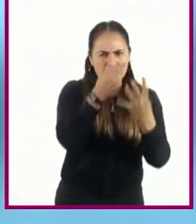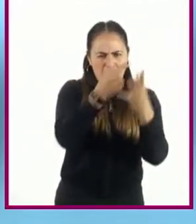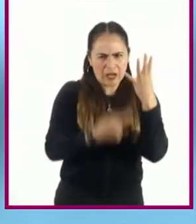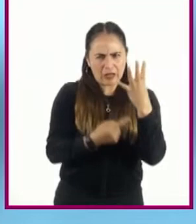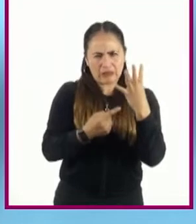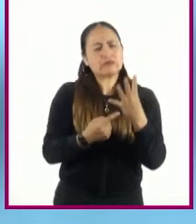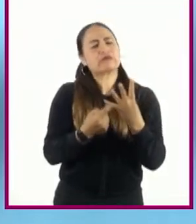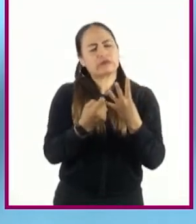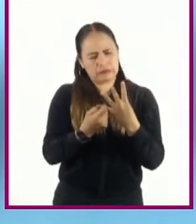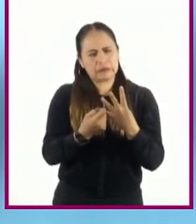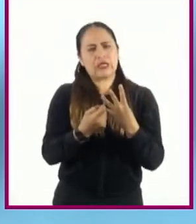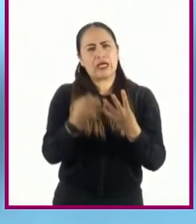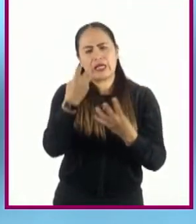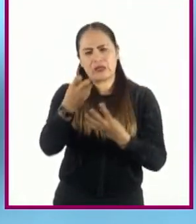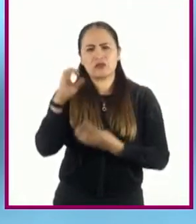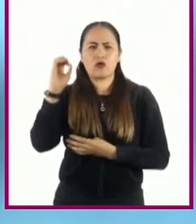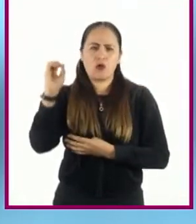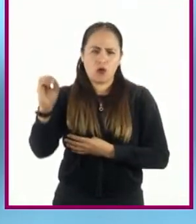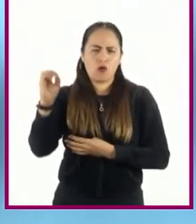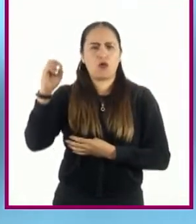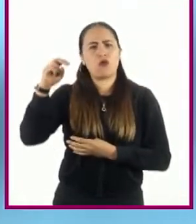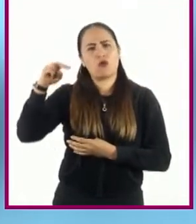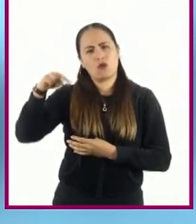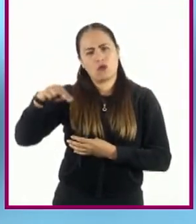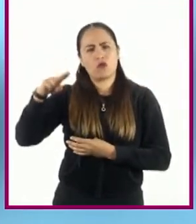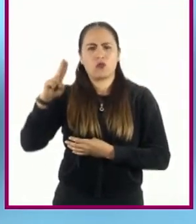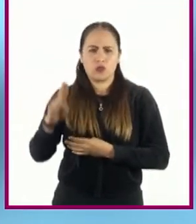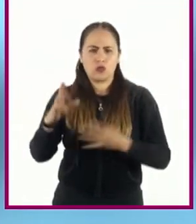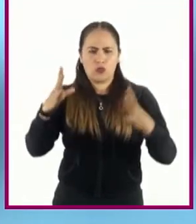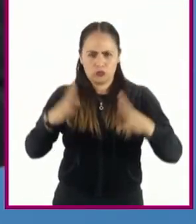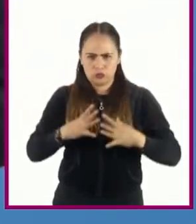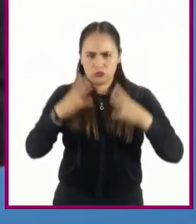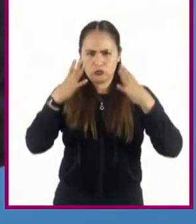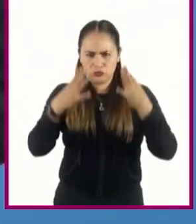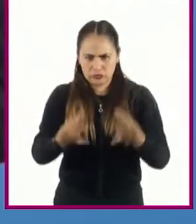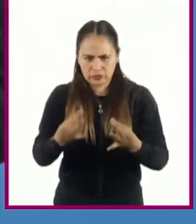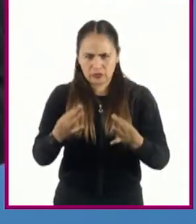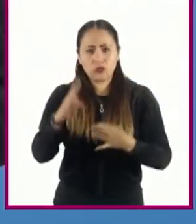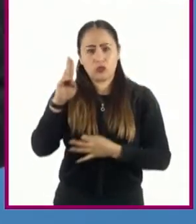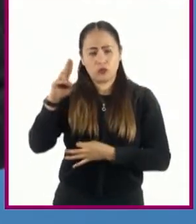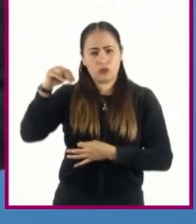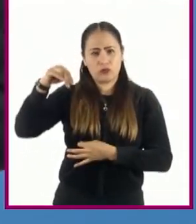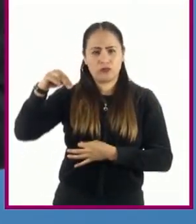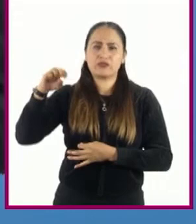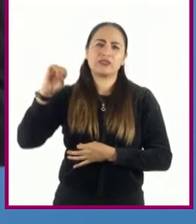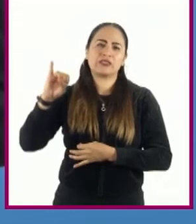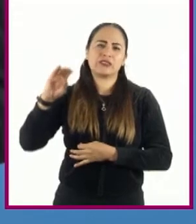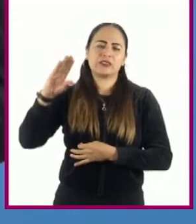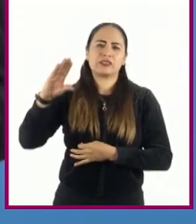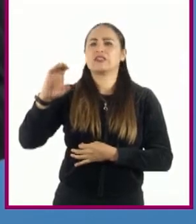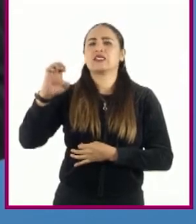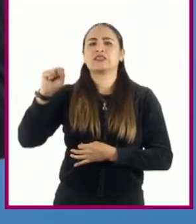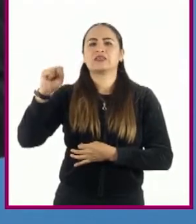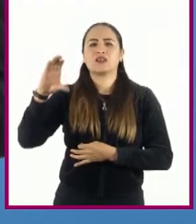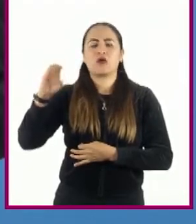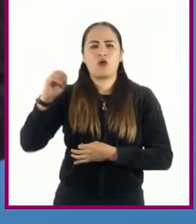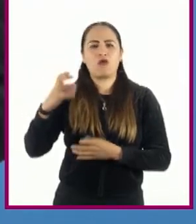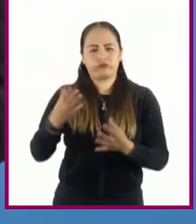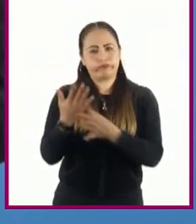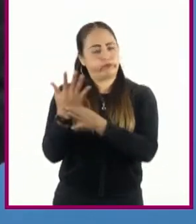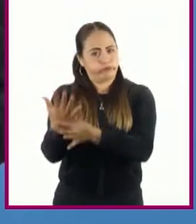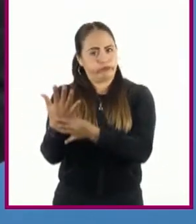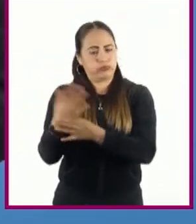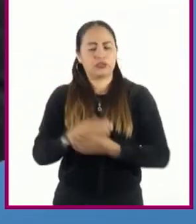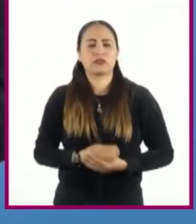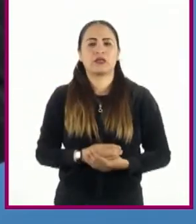desde su fundación la Organización de las Naciones Unidas para la Educación, la Ciencia y la Cultura, UNESCO.